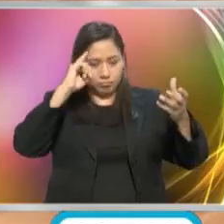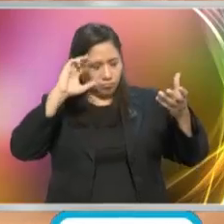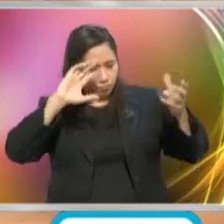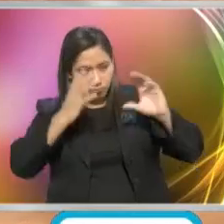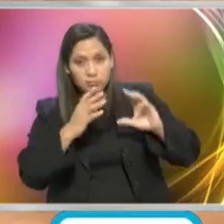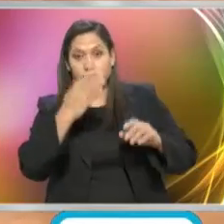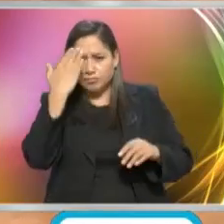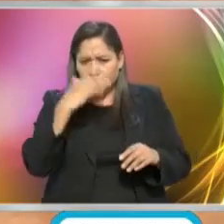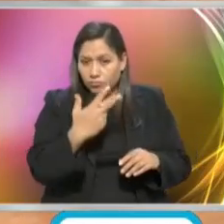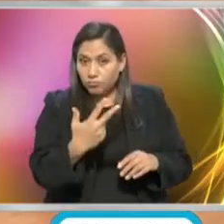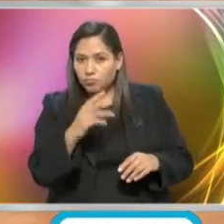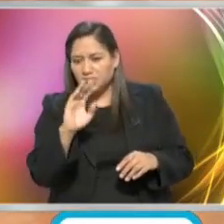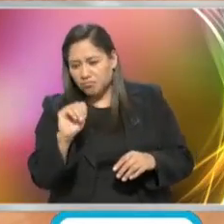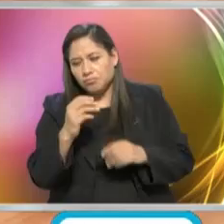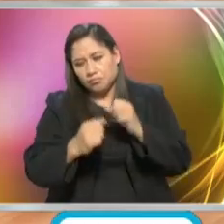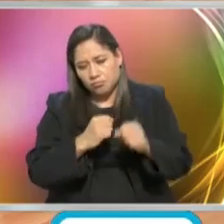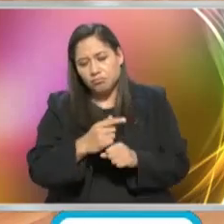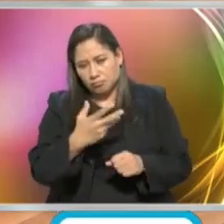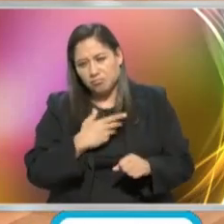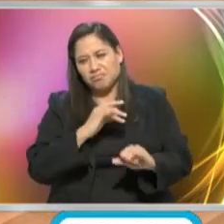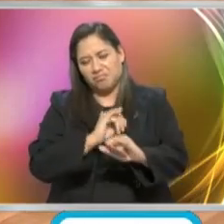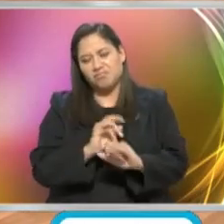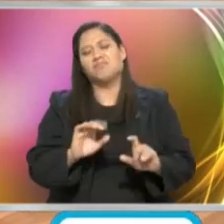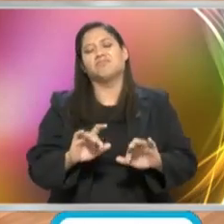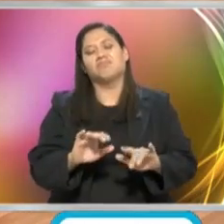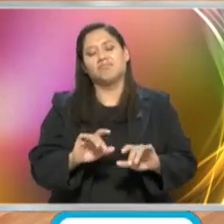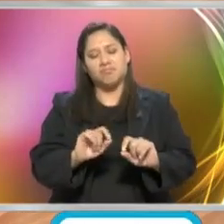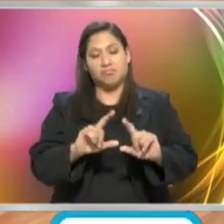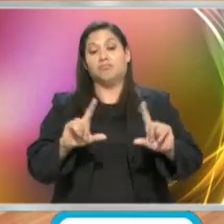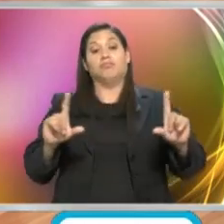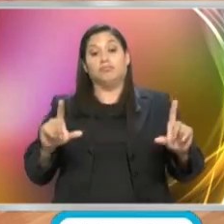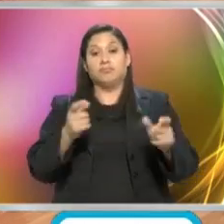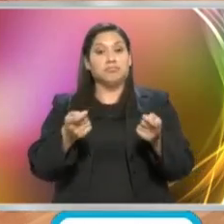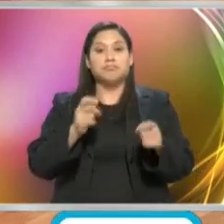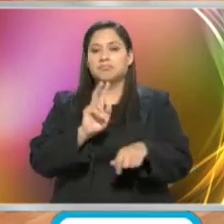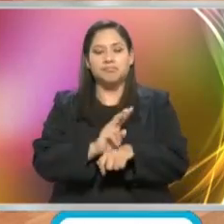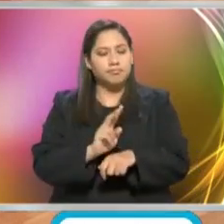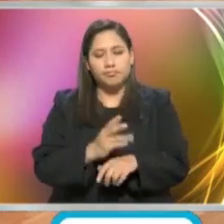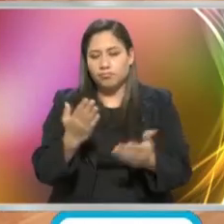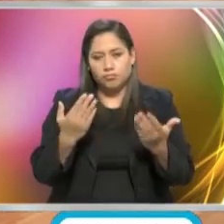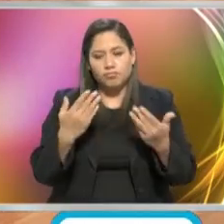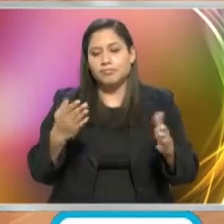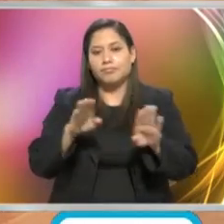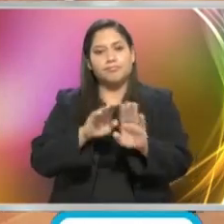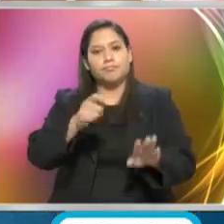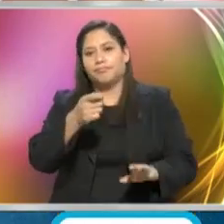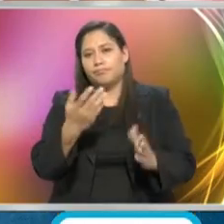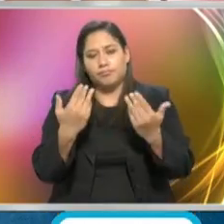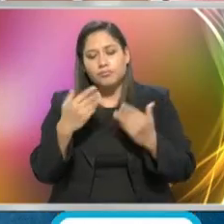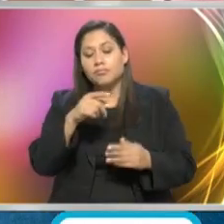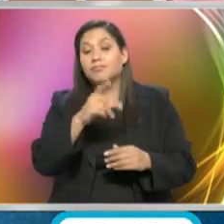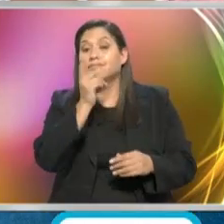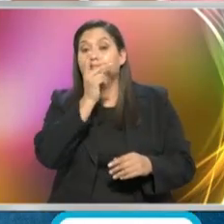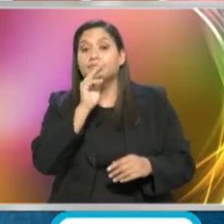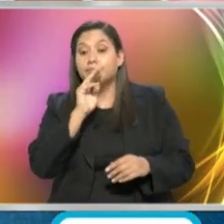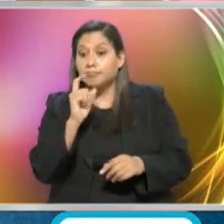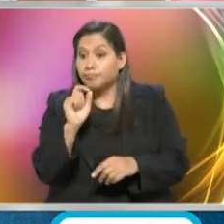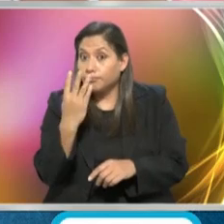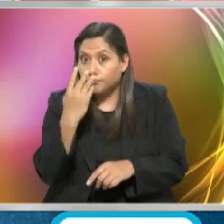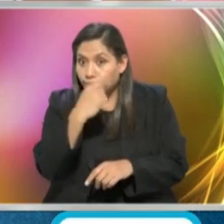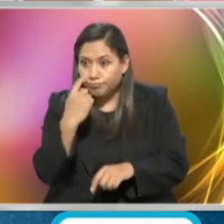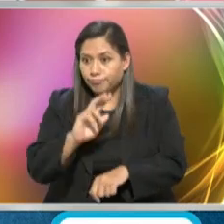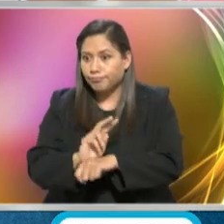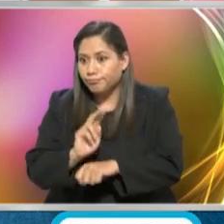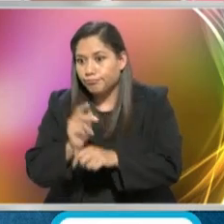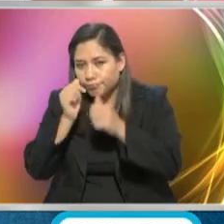los 8 o 9 años, porque pues ahí está el internet, no hay realmente ningún control. Tú tampoco como padre o madre puedes estar 24 horas del